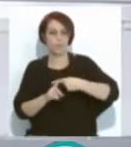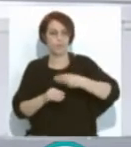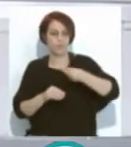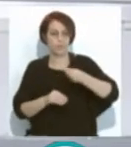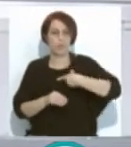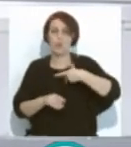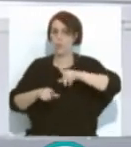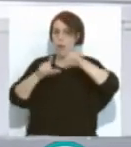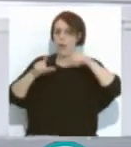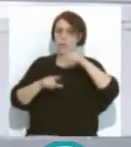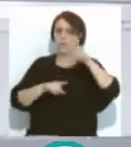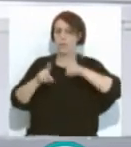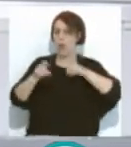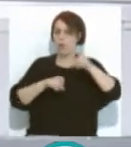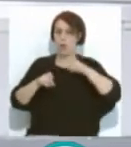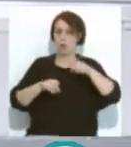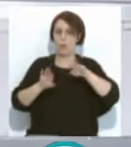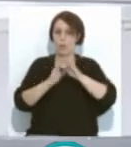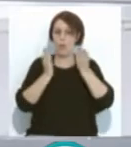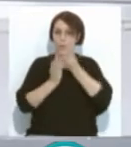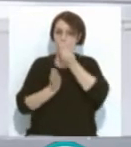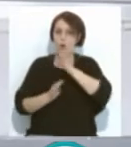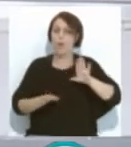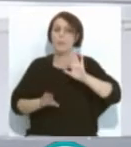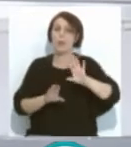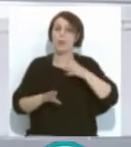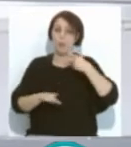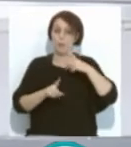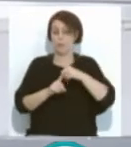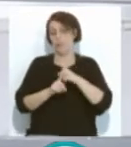selecciones del mundo. Pero el Pacha, con su carácter, con su genio,